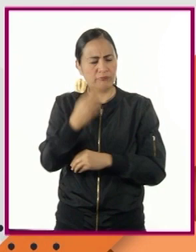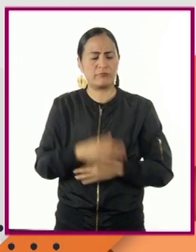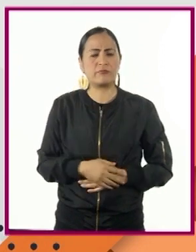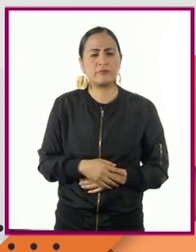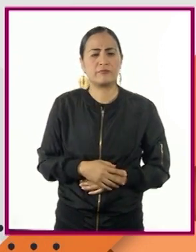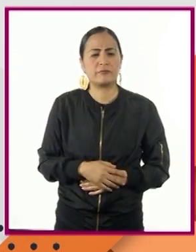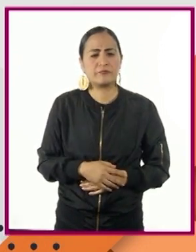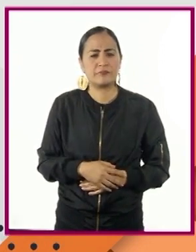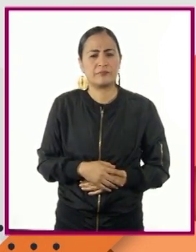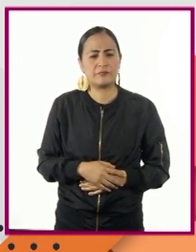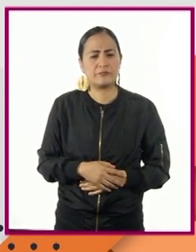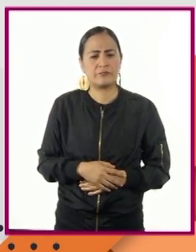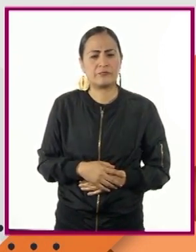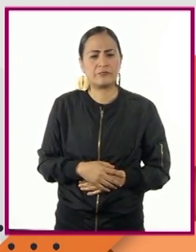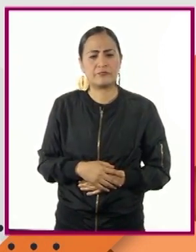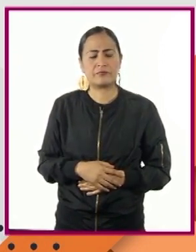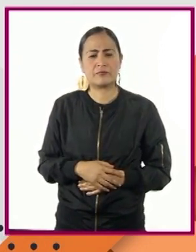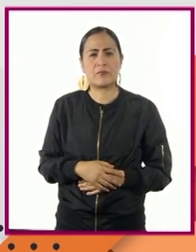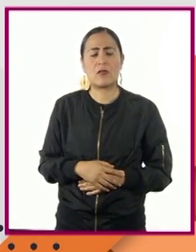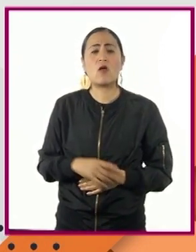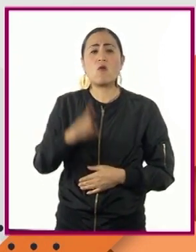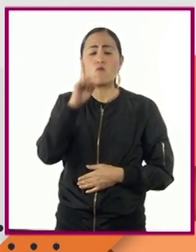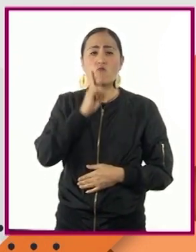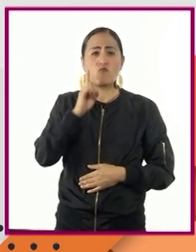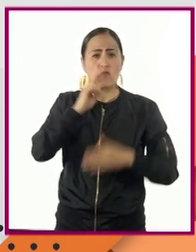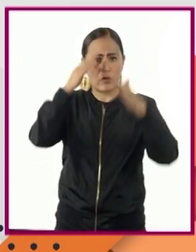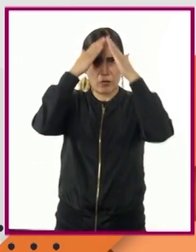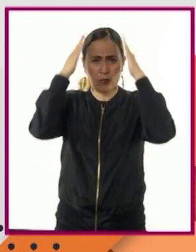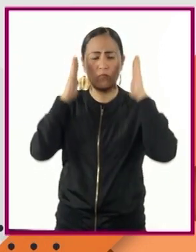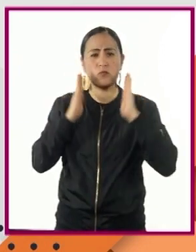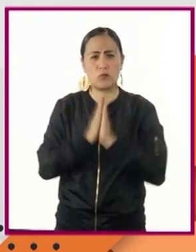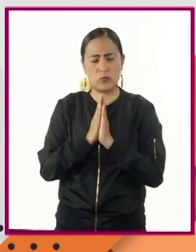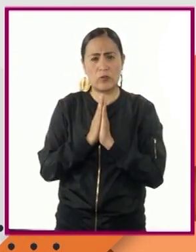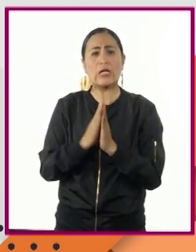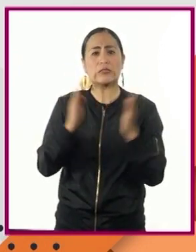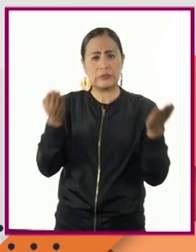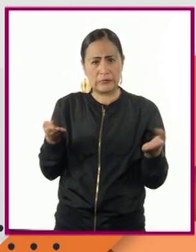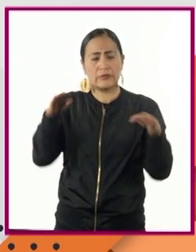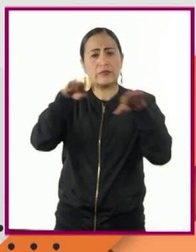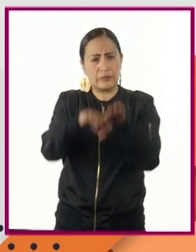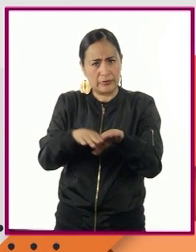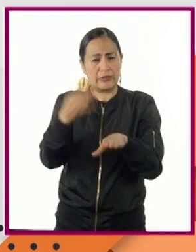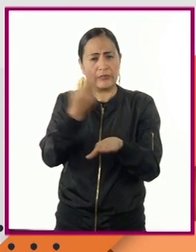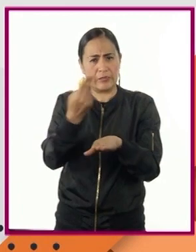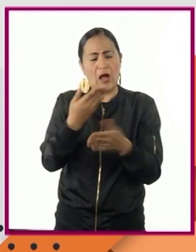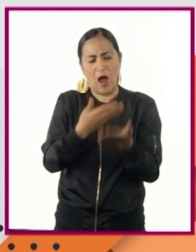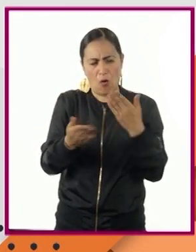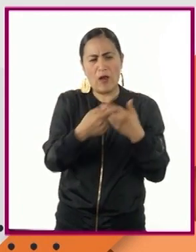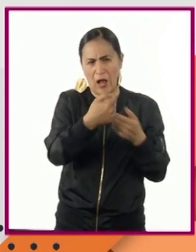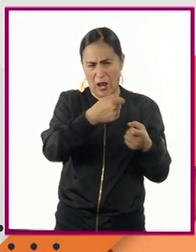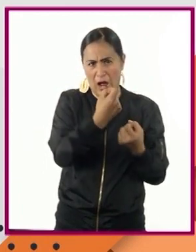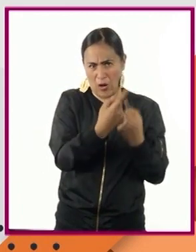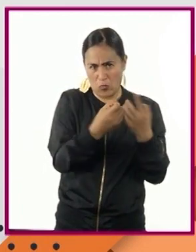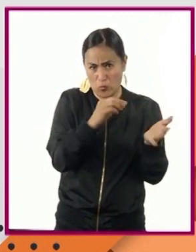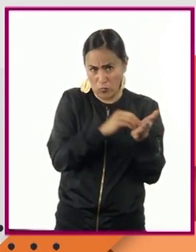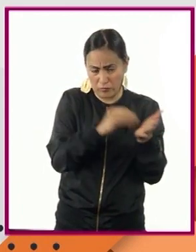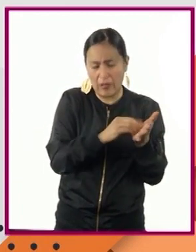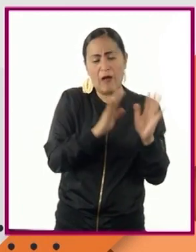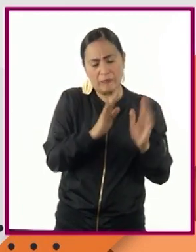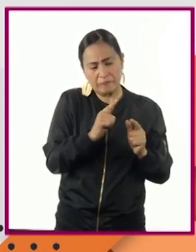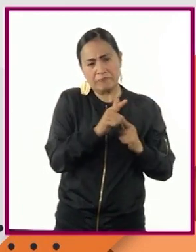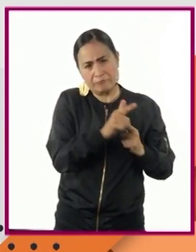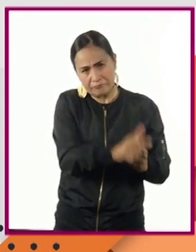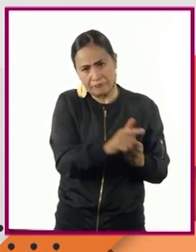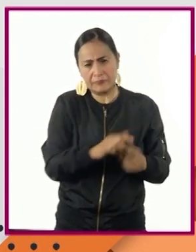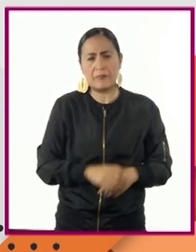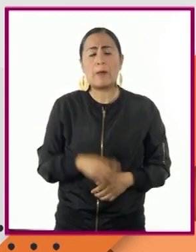Cuarto, cerrar los noviciados en los conventos de monjas, conservándose en las que actualmente existen en ellos, con los capitales o